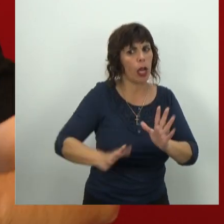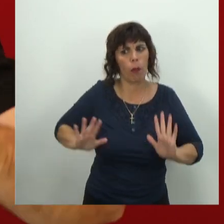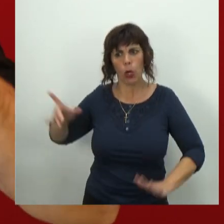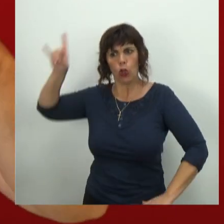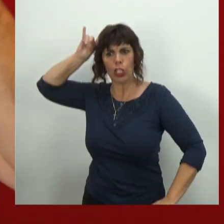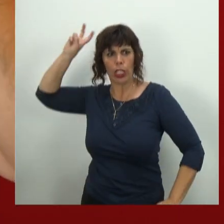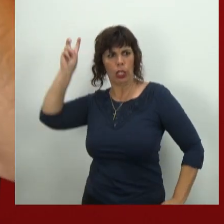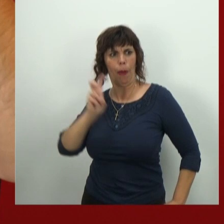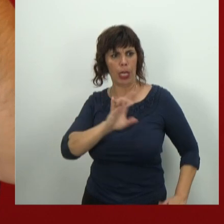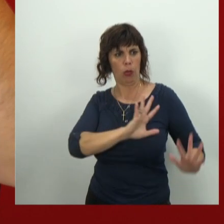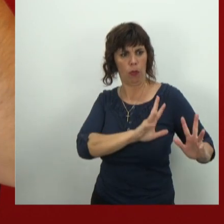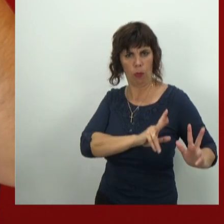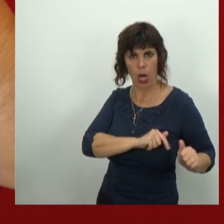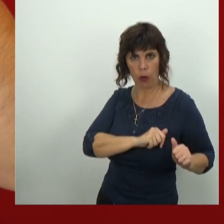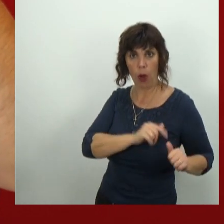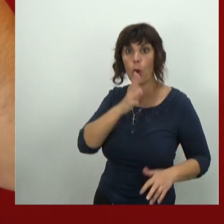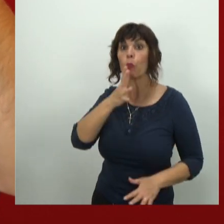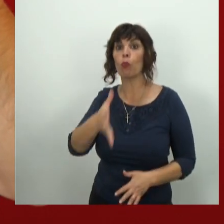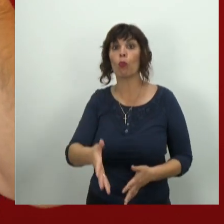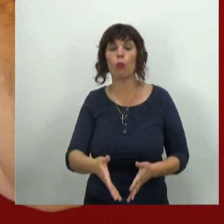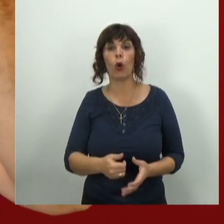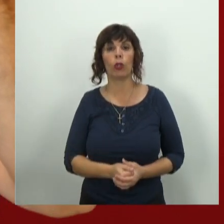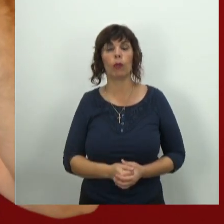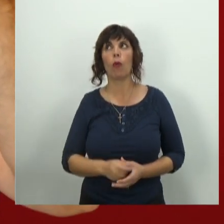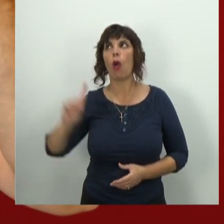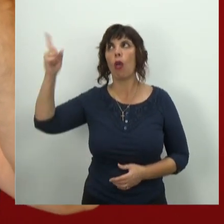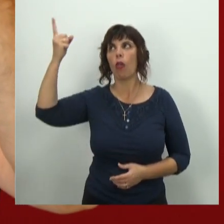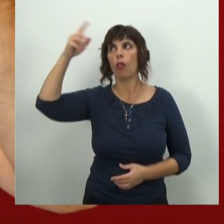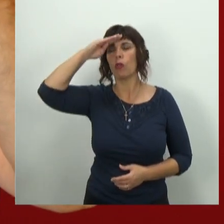Porque Dios el Padre, él hizo un misterio.